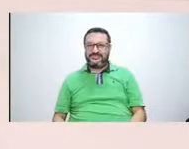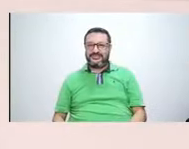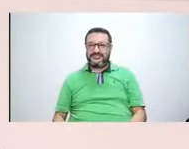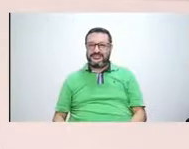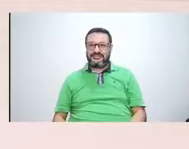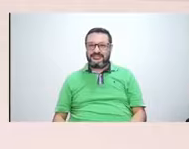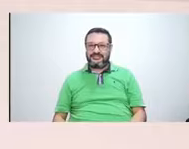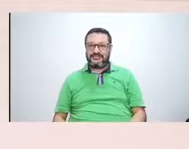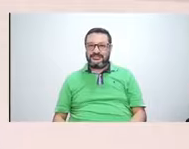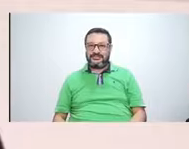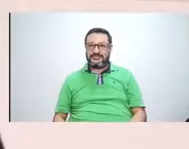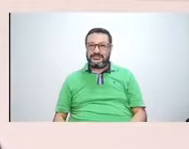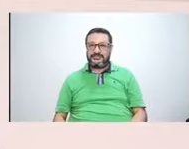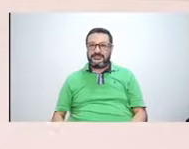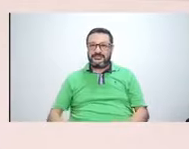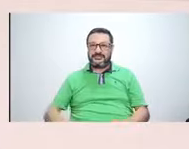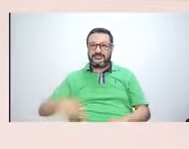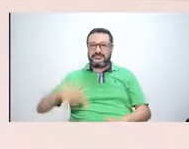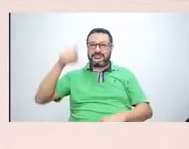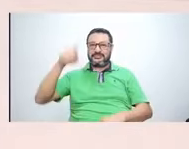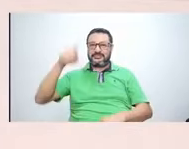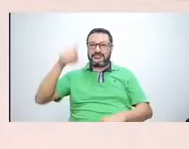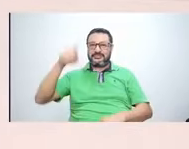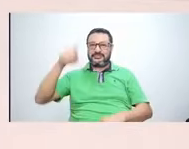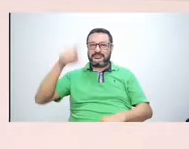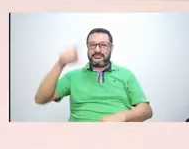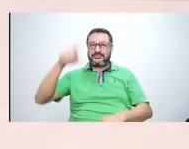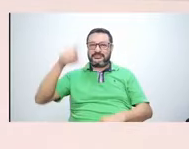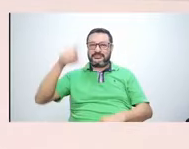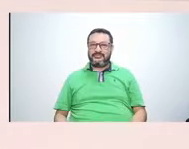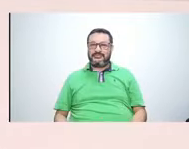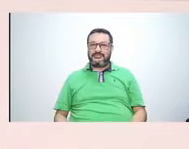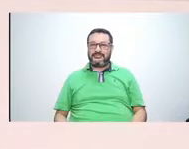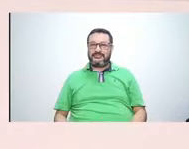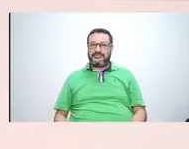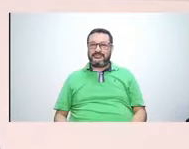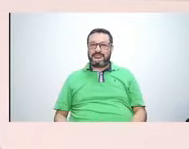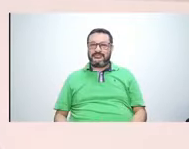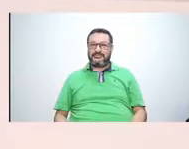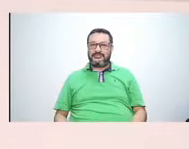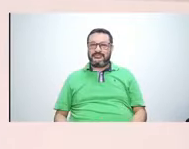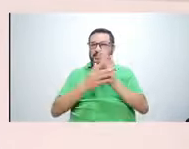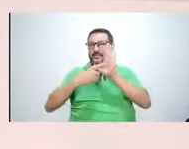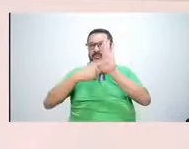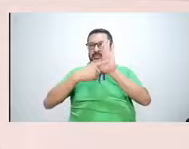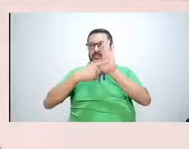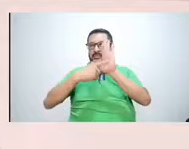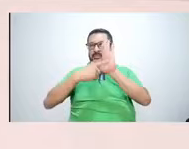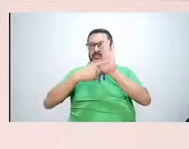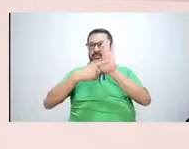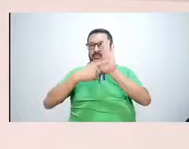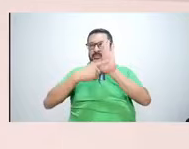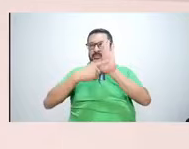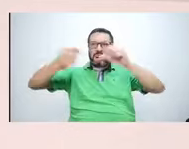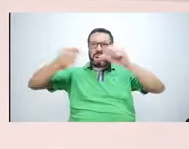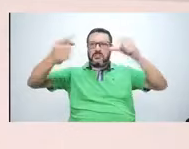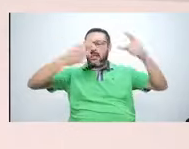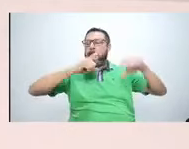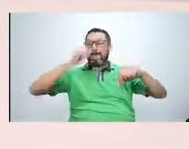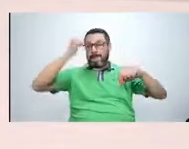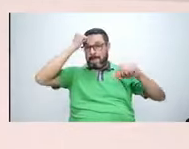hace? El entrenador no le puede hablar a uno durante la rutina. Entonces, a veces,